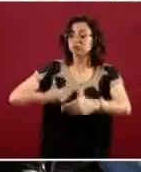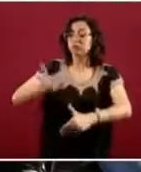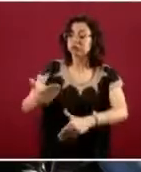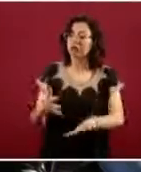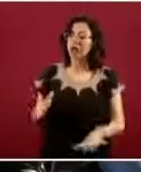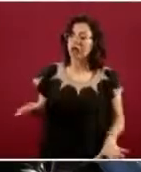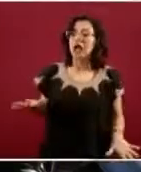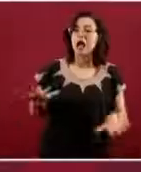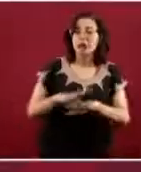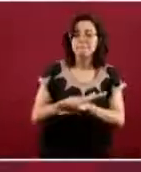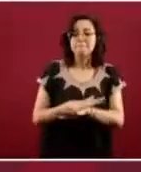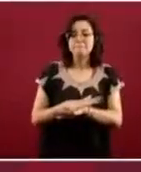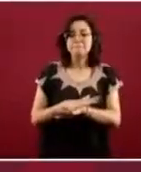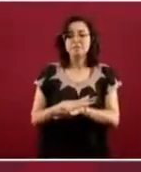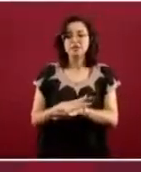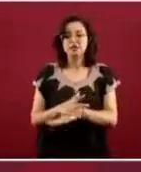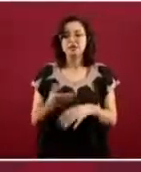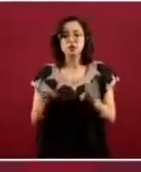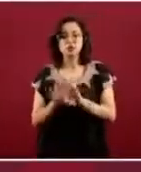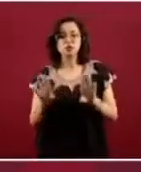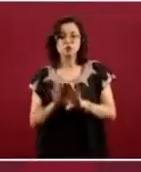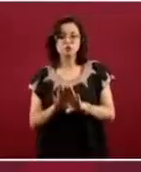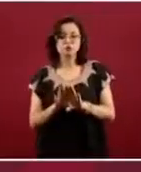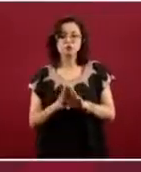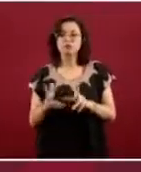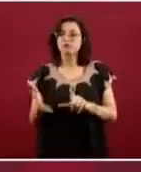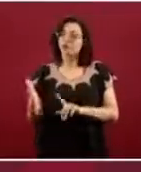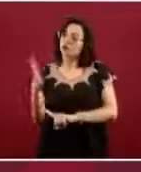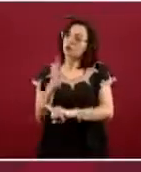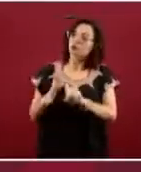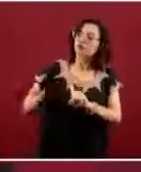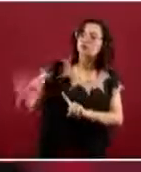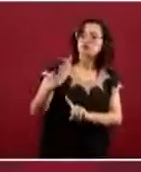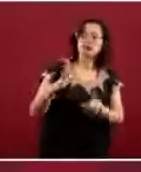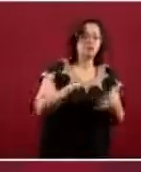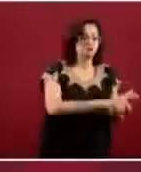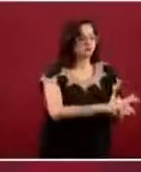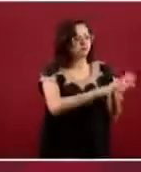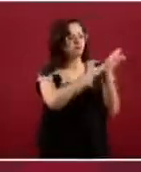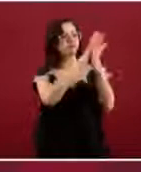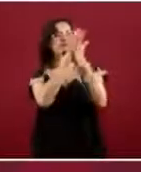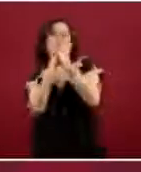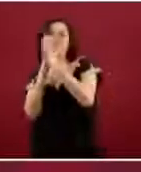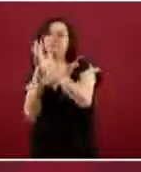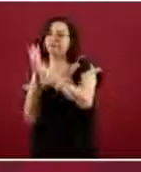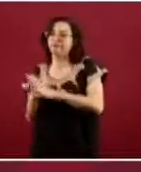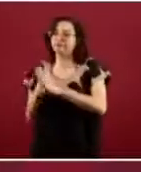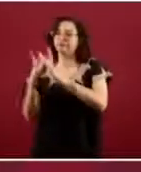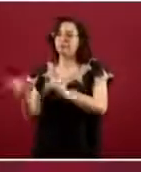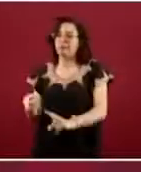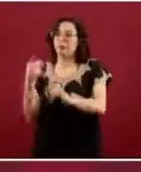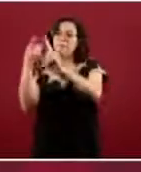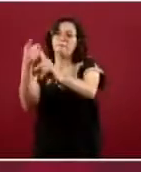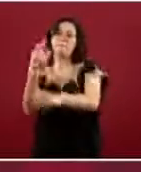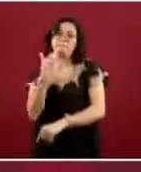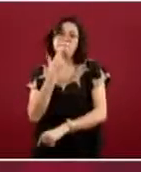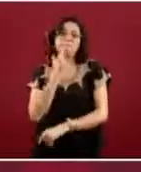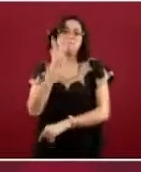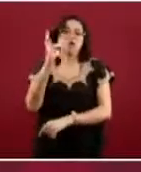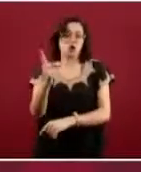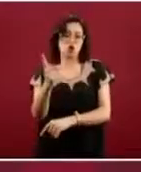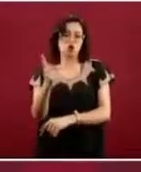y solo puede cambiar cuando hay un proceso de transformación social con una intención de mejorar las cosas